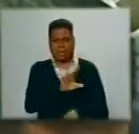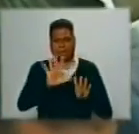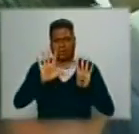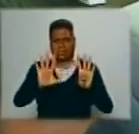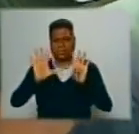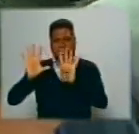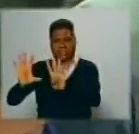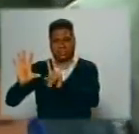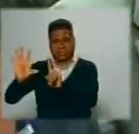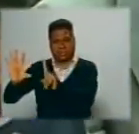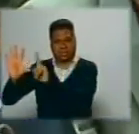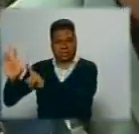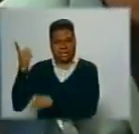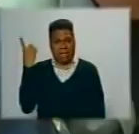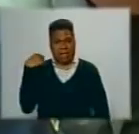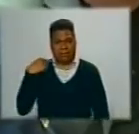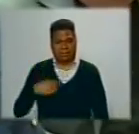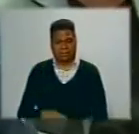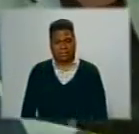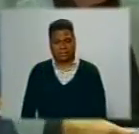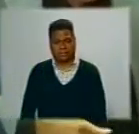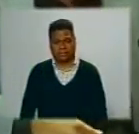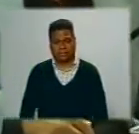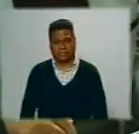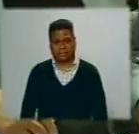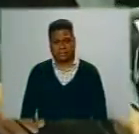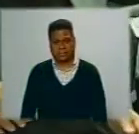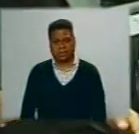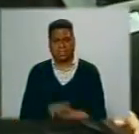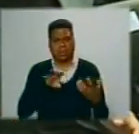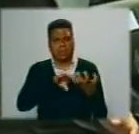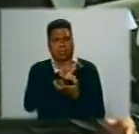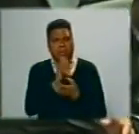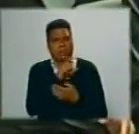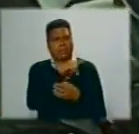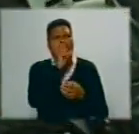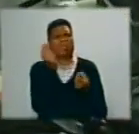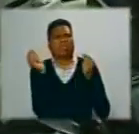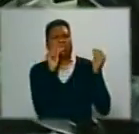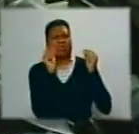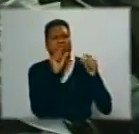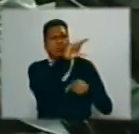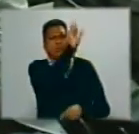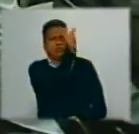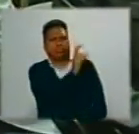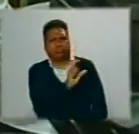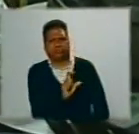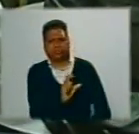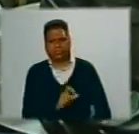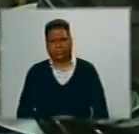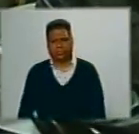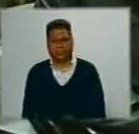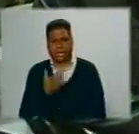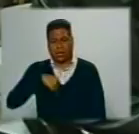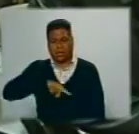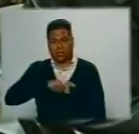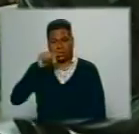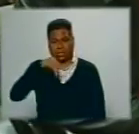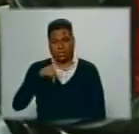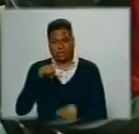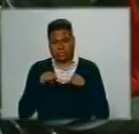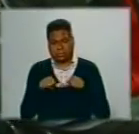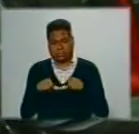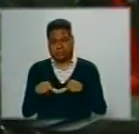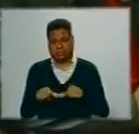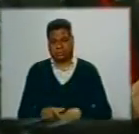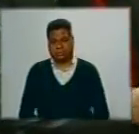1966, que es el que rige esta controversia sobre el territorio Esequibo, que nosotros seguimos considerando